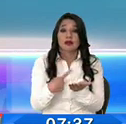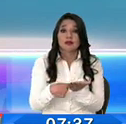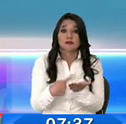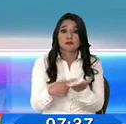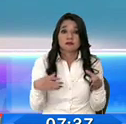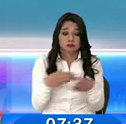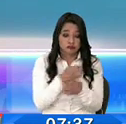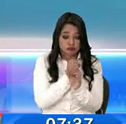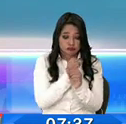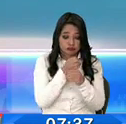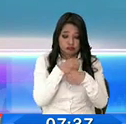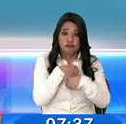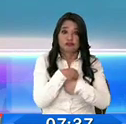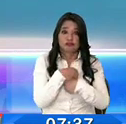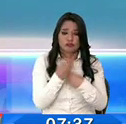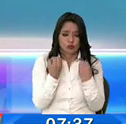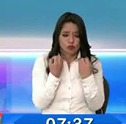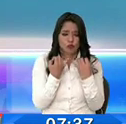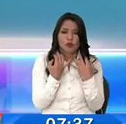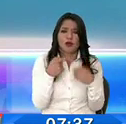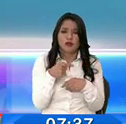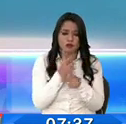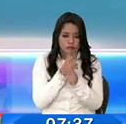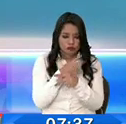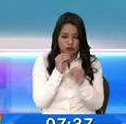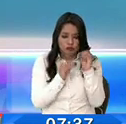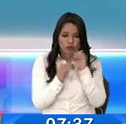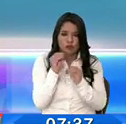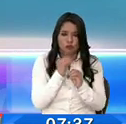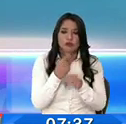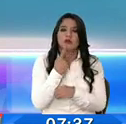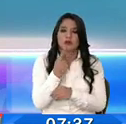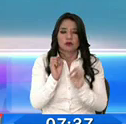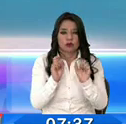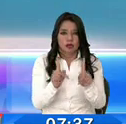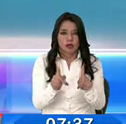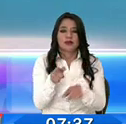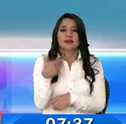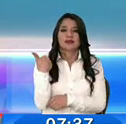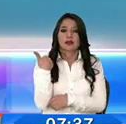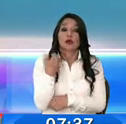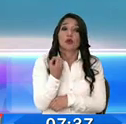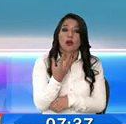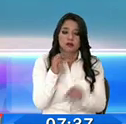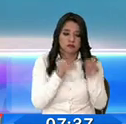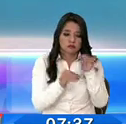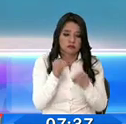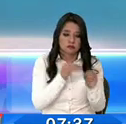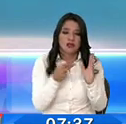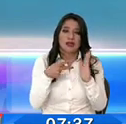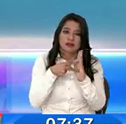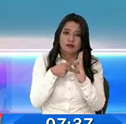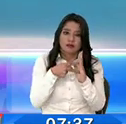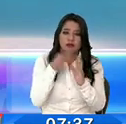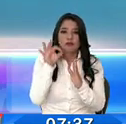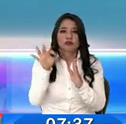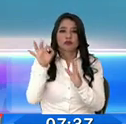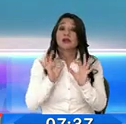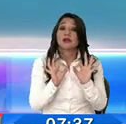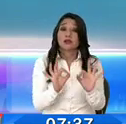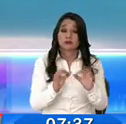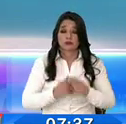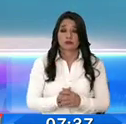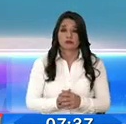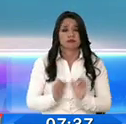cualitativo del producto y decir mire contiene tal ingrediente activo en tanto por ciento y listo nosotros